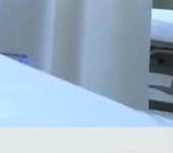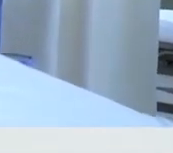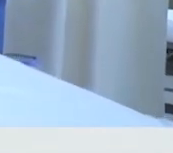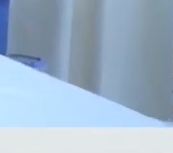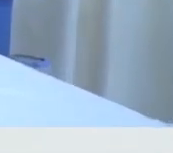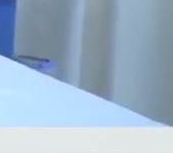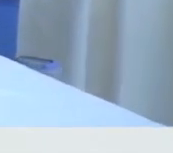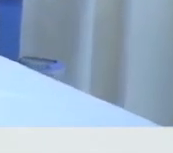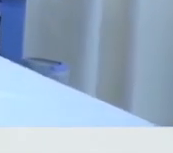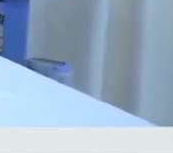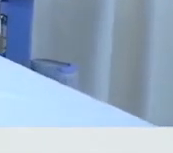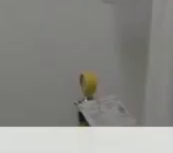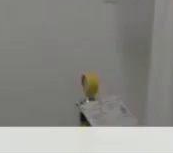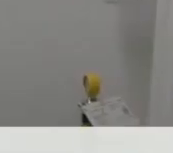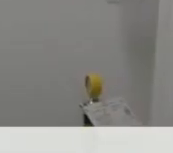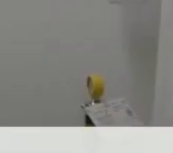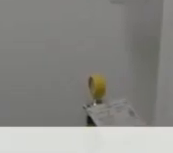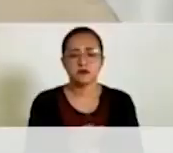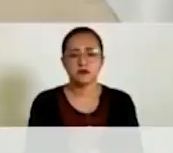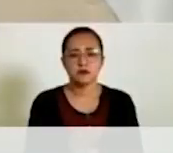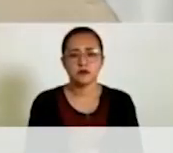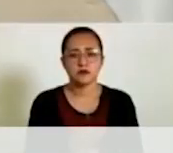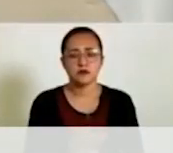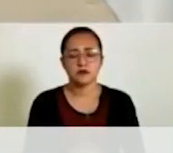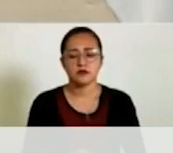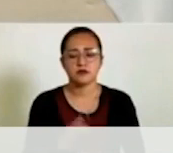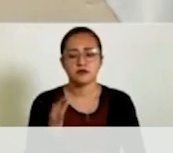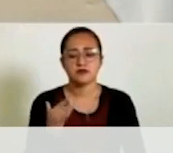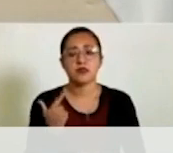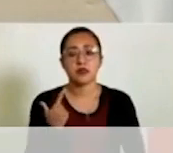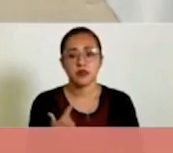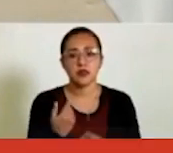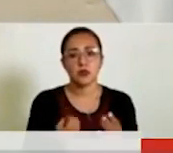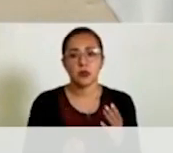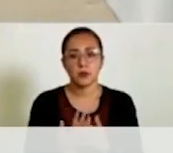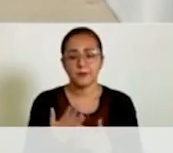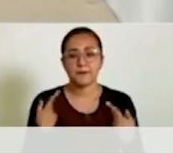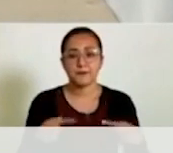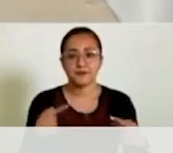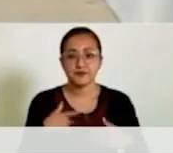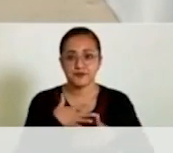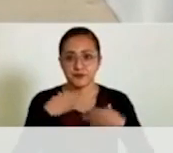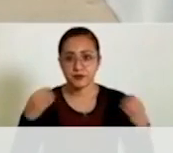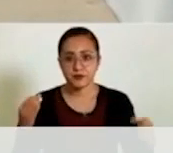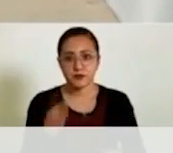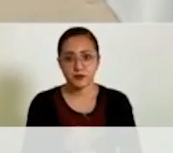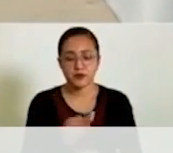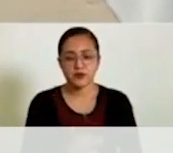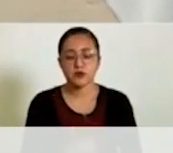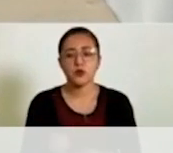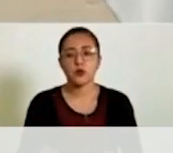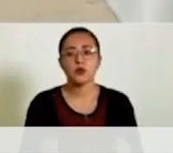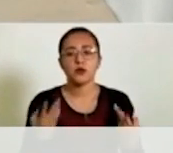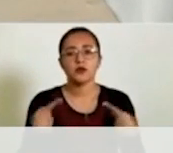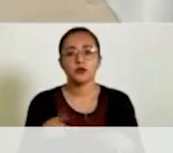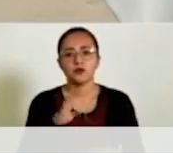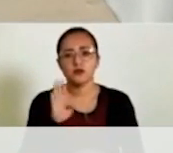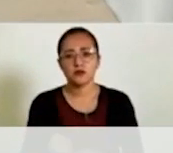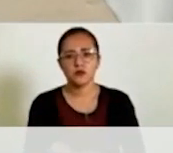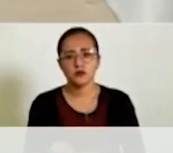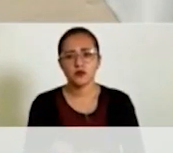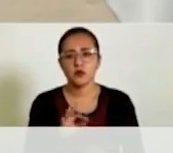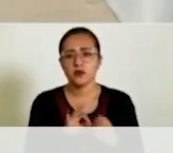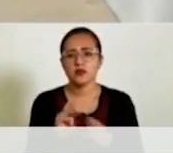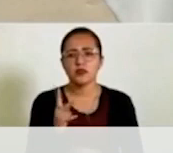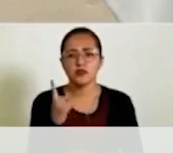números que calificaron como positivos. 57 nuevos contagiados. ¿Cuántos fallecimientos?